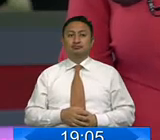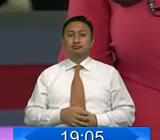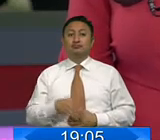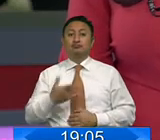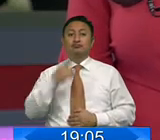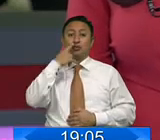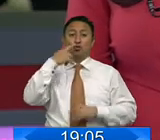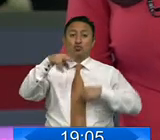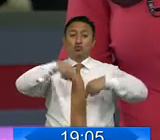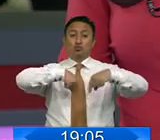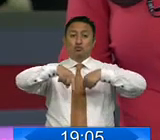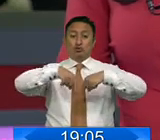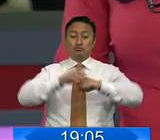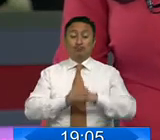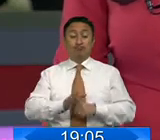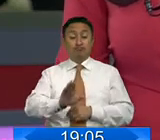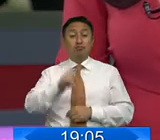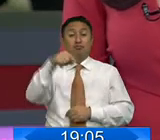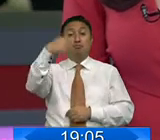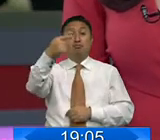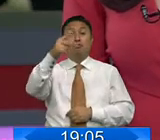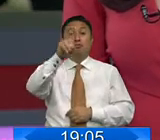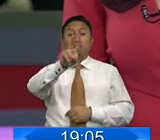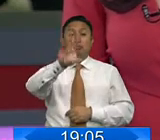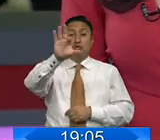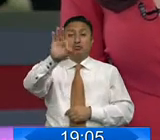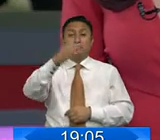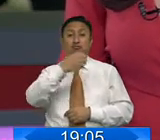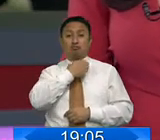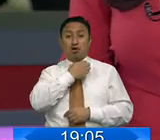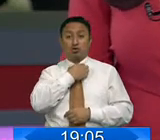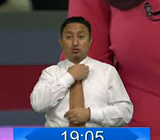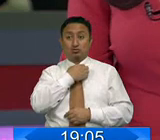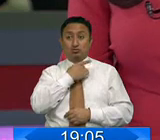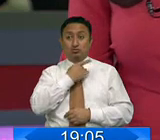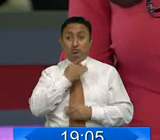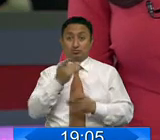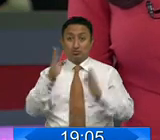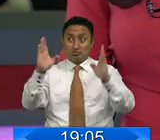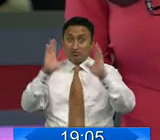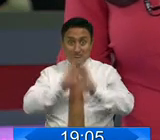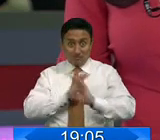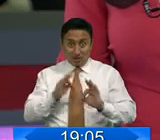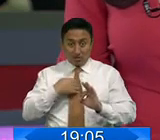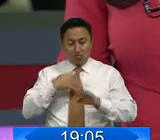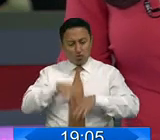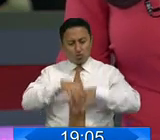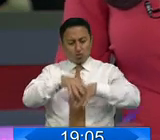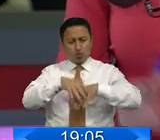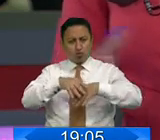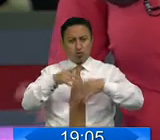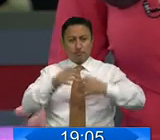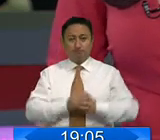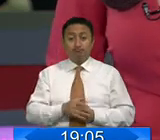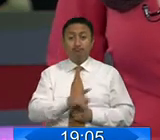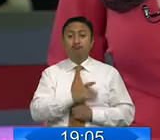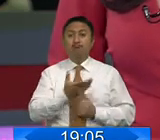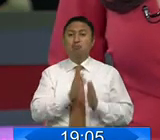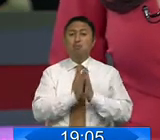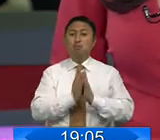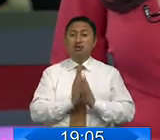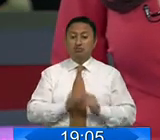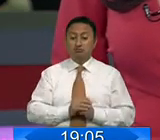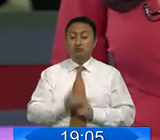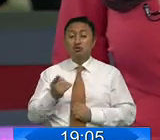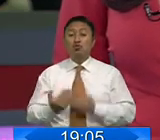Transportistas advierten con un paro el próximo 29 de agosto en el caso de no ser escuchados por el gobierno. El gremio pide, entre otras cosas, el cierre de